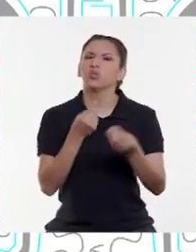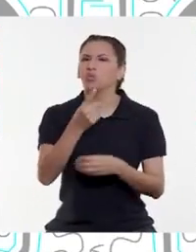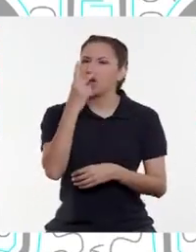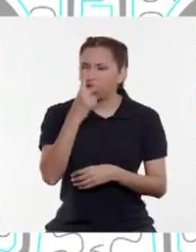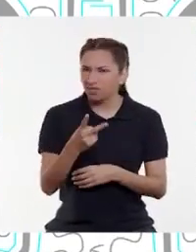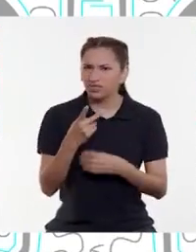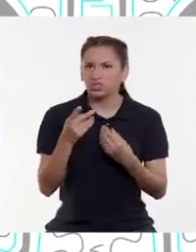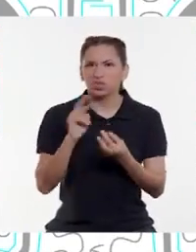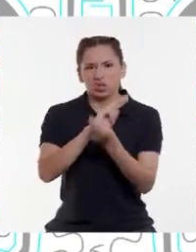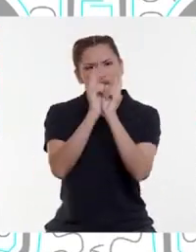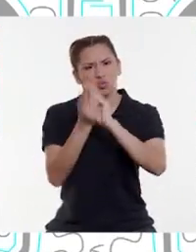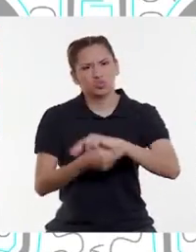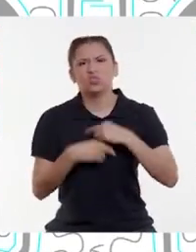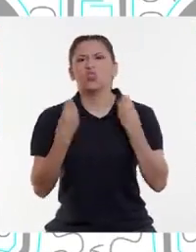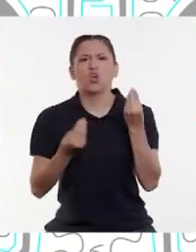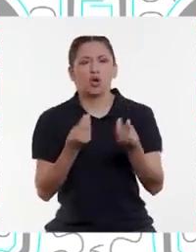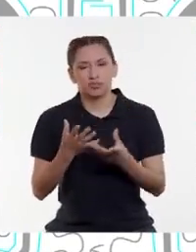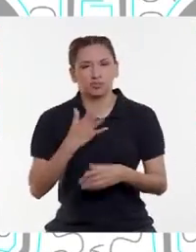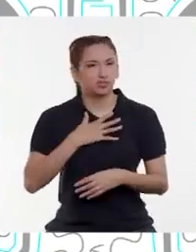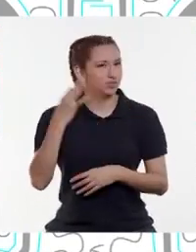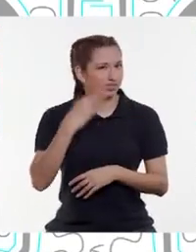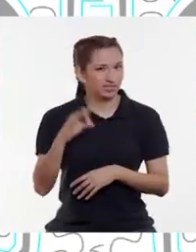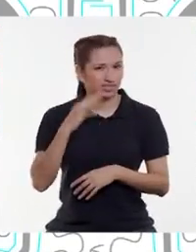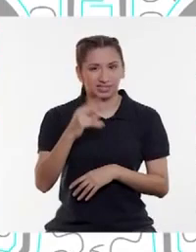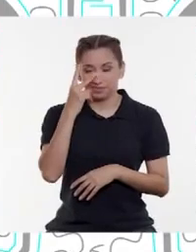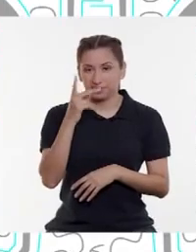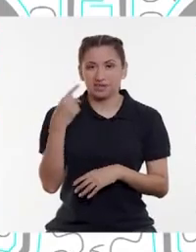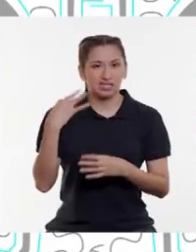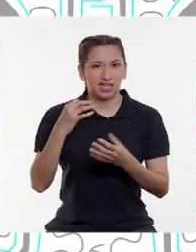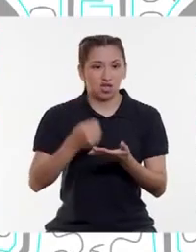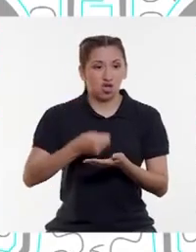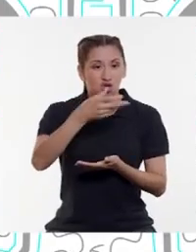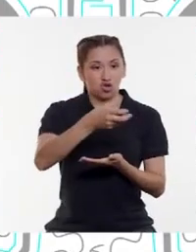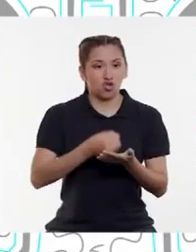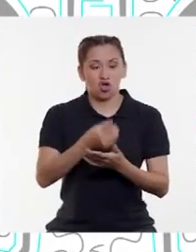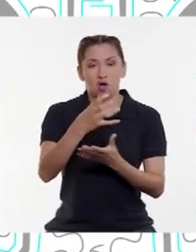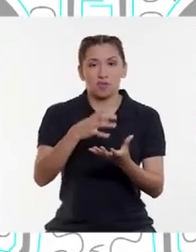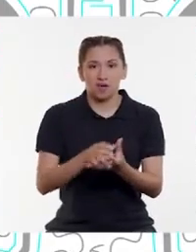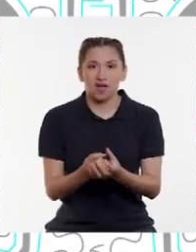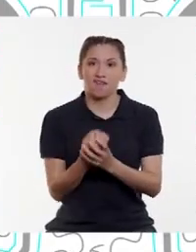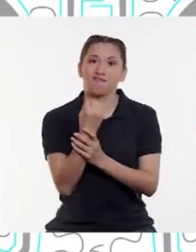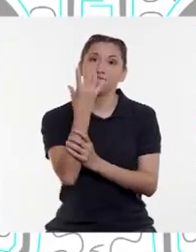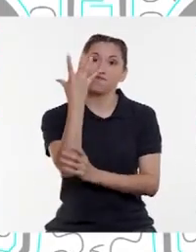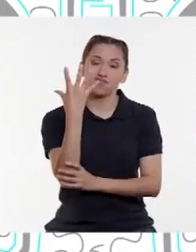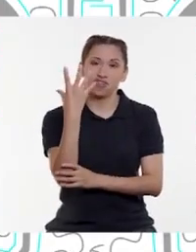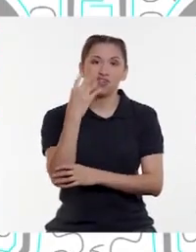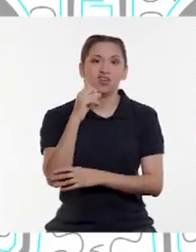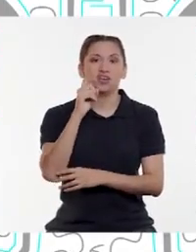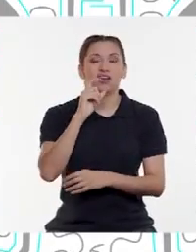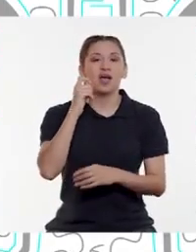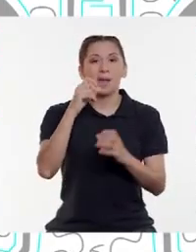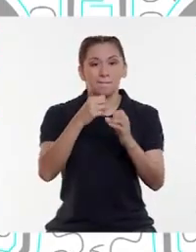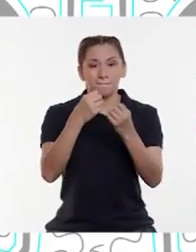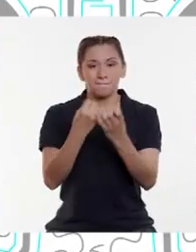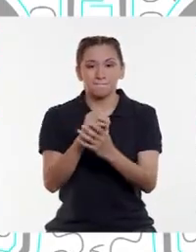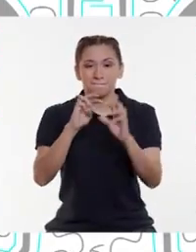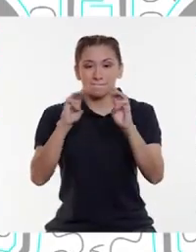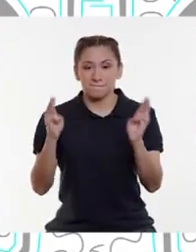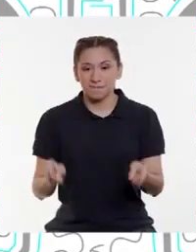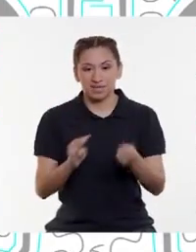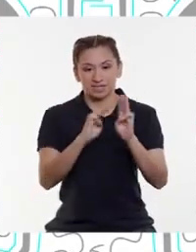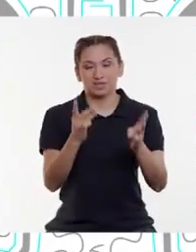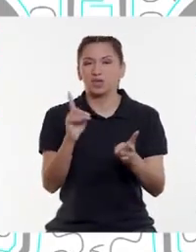has visto que reutilizan materiales? Siempre veo que en vez de comprar floreros para adornar cada una de las